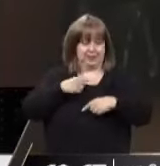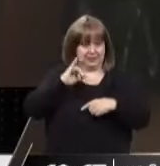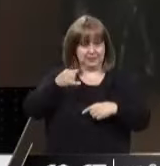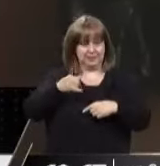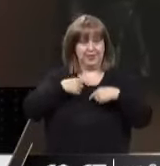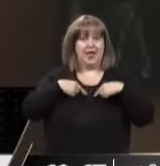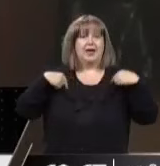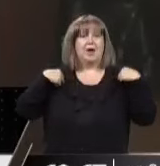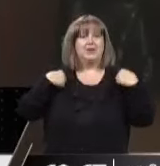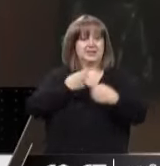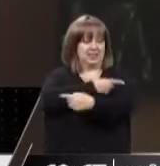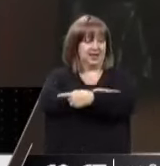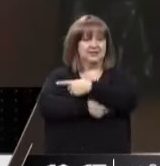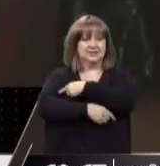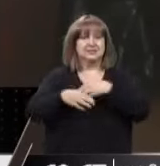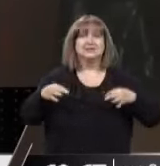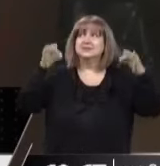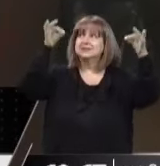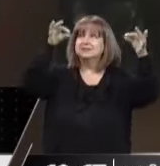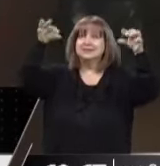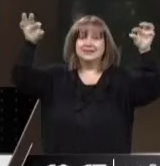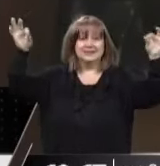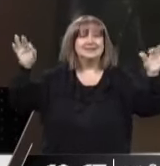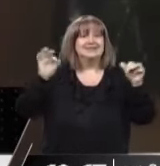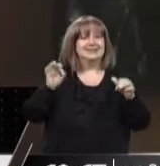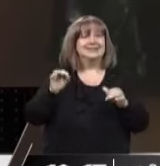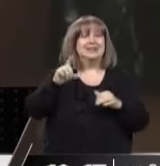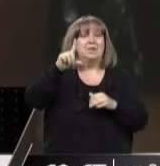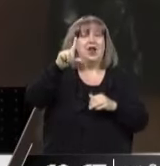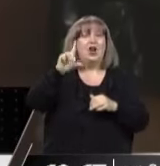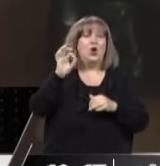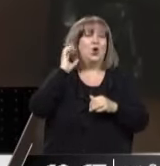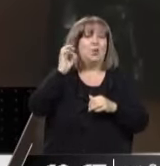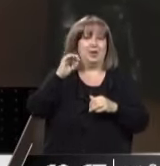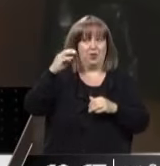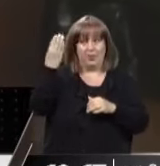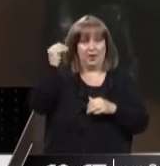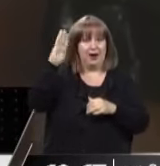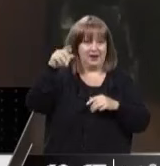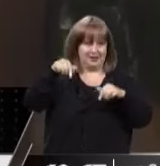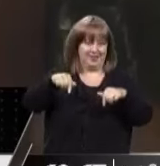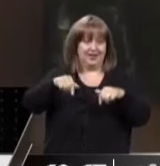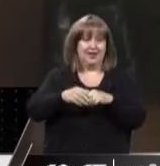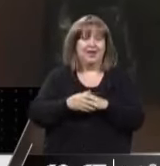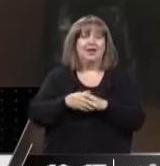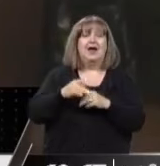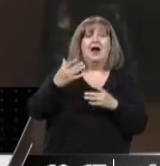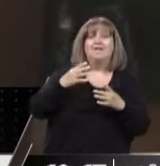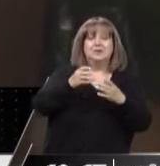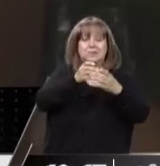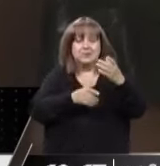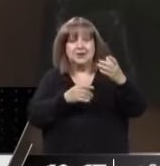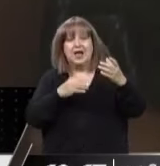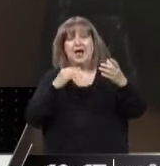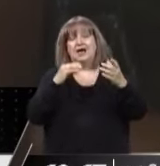logo del bar para representar más al mundial. Y vamos a ver el tema de los tragos justamente, que salgan celestitos o más que nada blancos